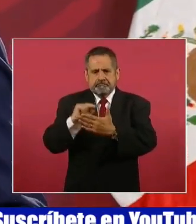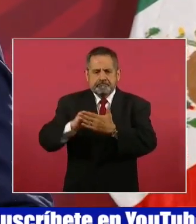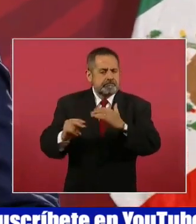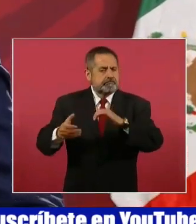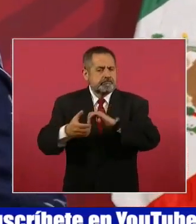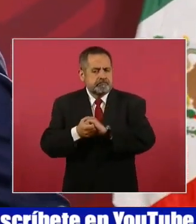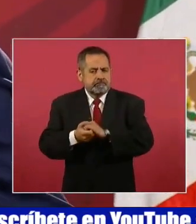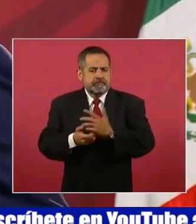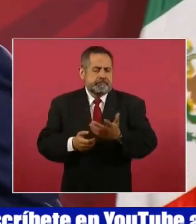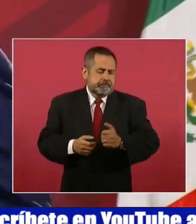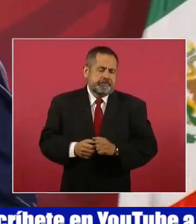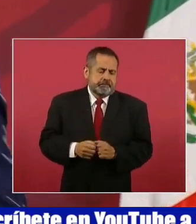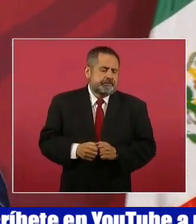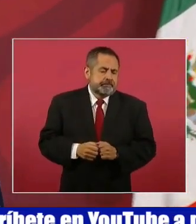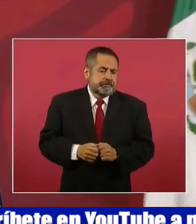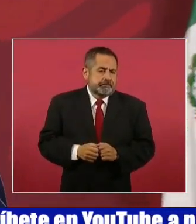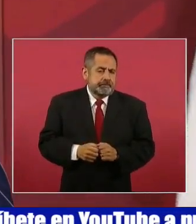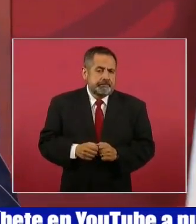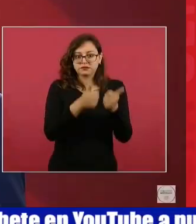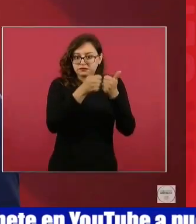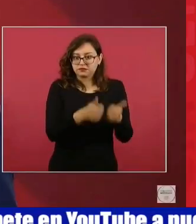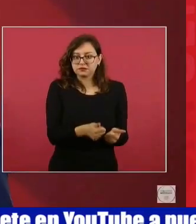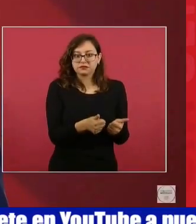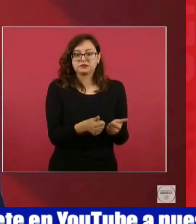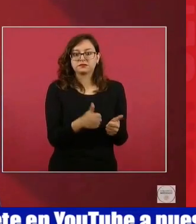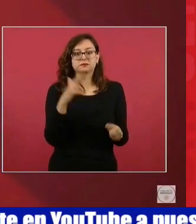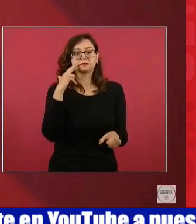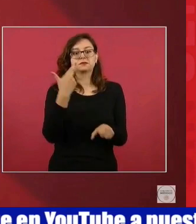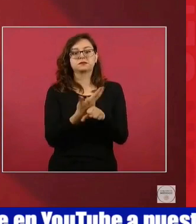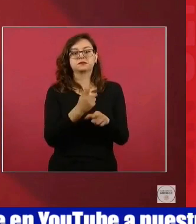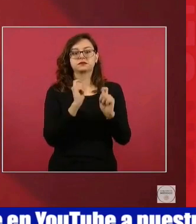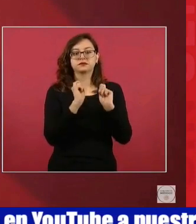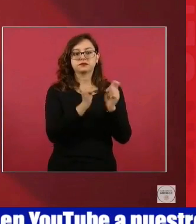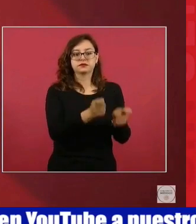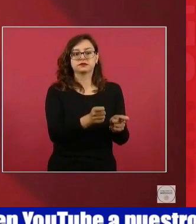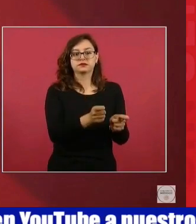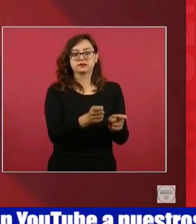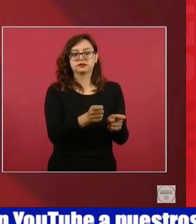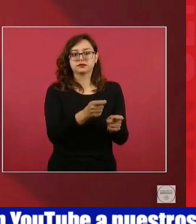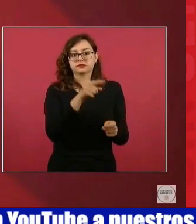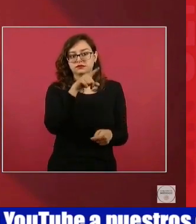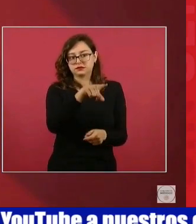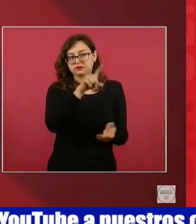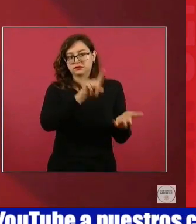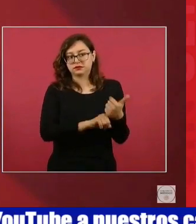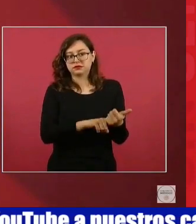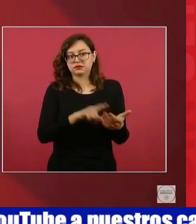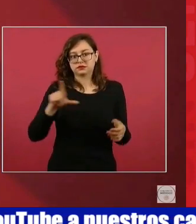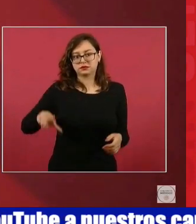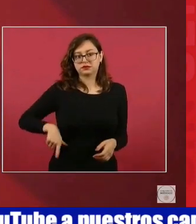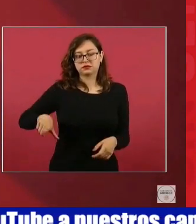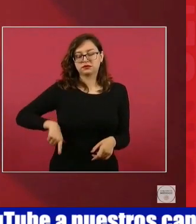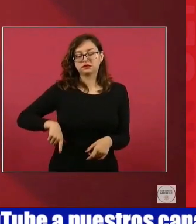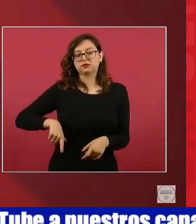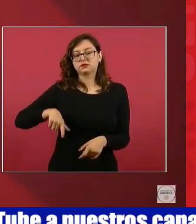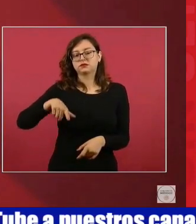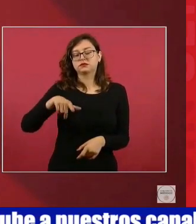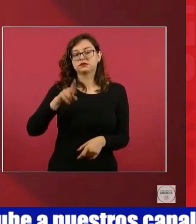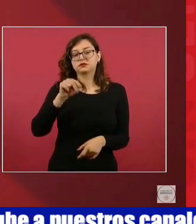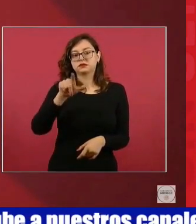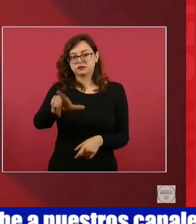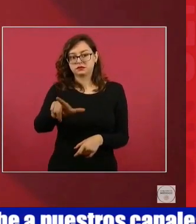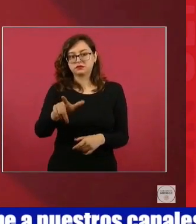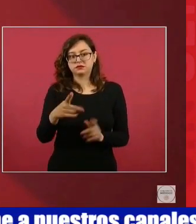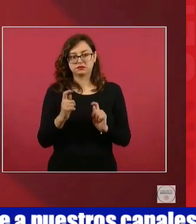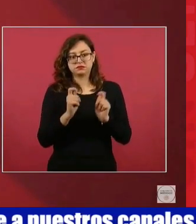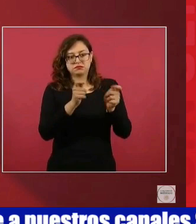al gobierno de Nuevo León, que incluso un funcionario de Conagua fue solicitado para hacerse cargo en el gobierno de